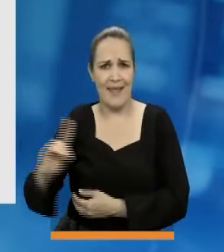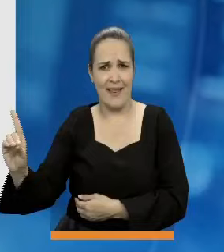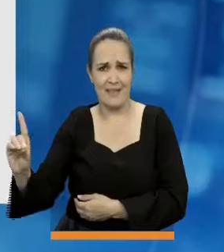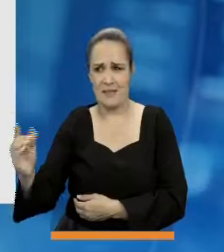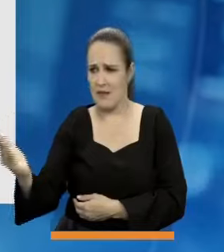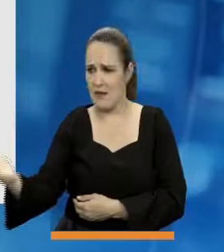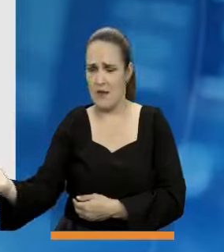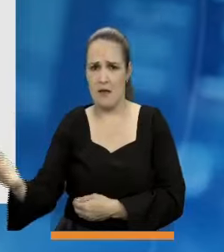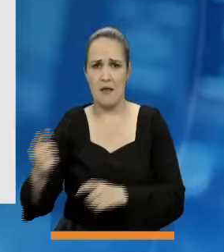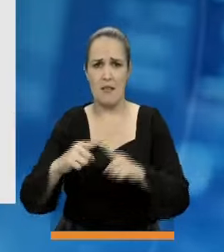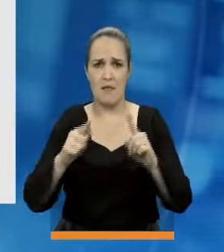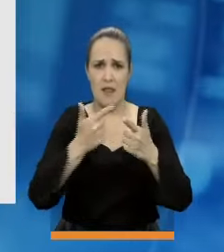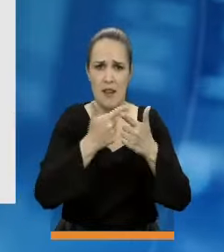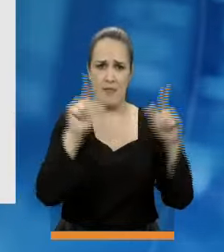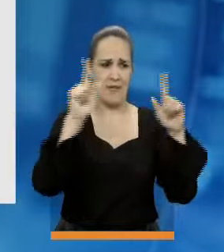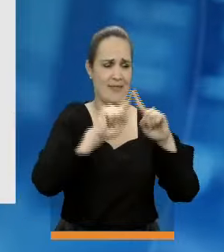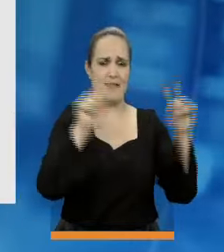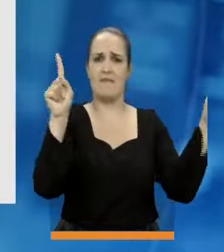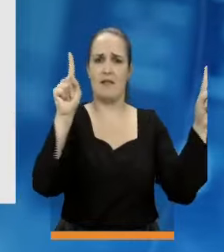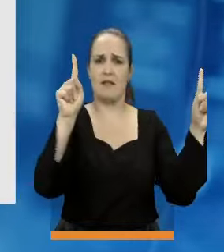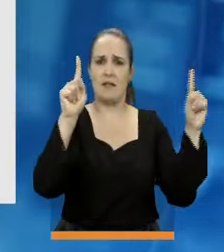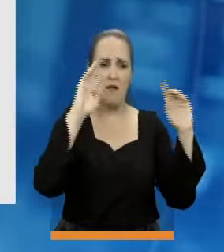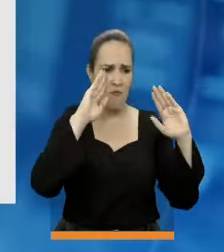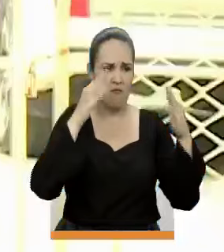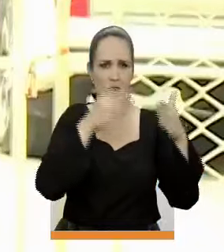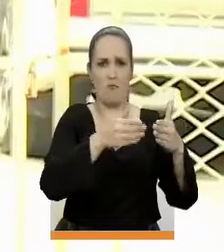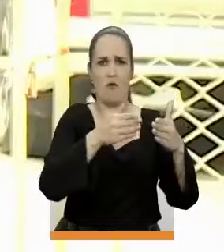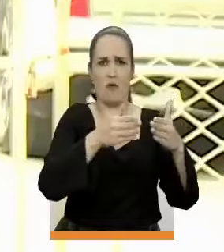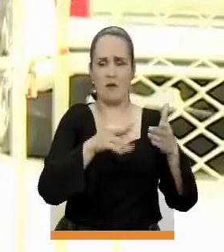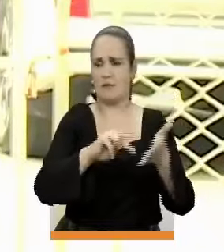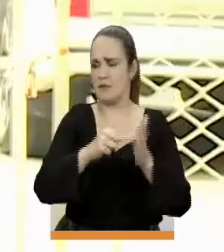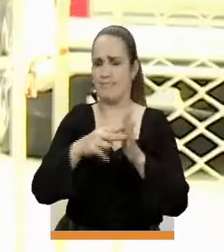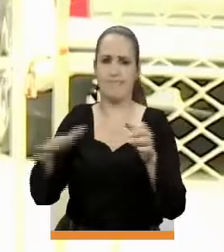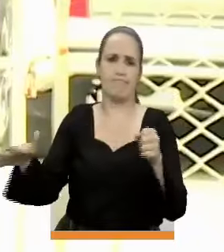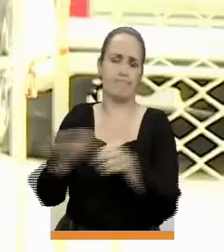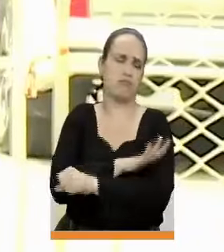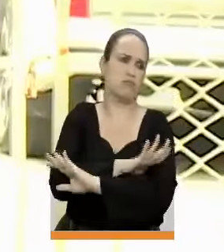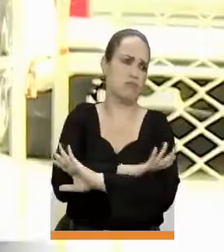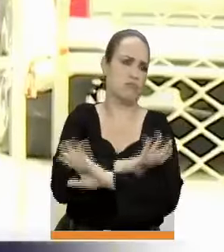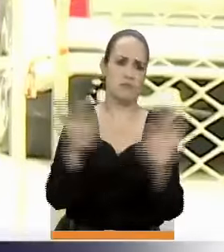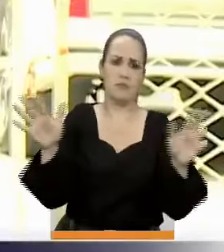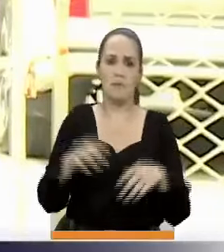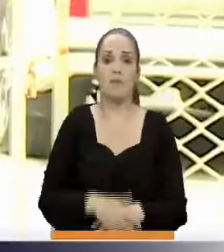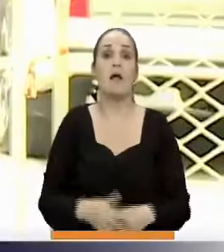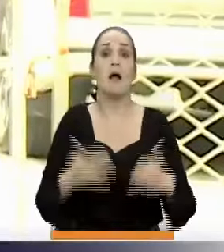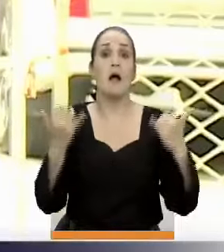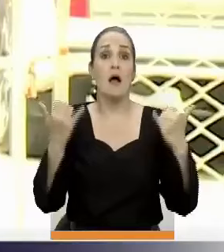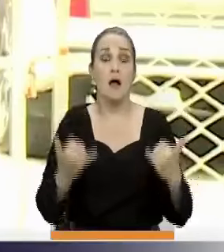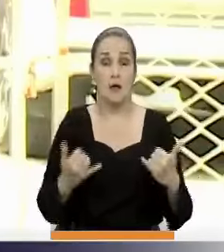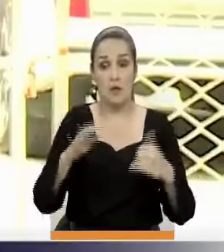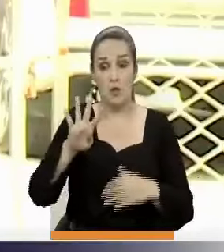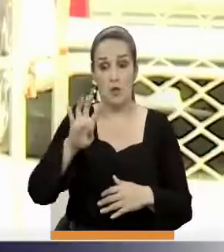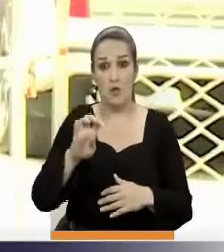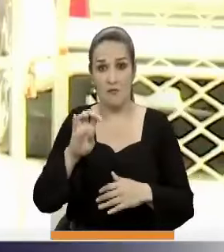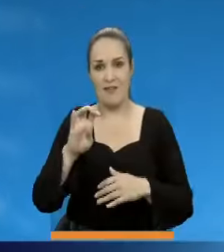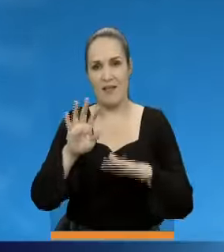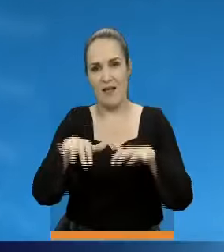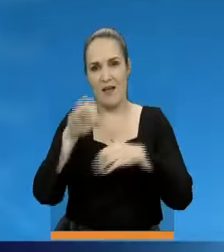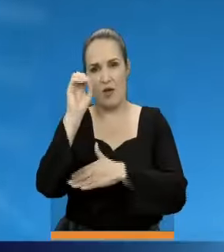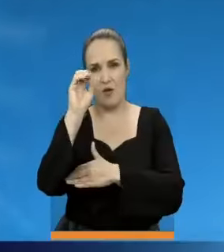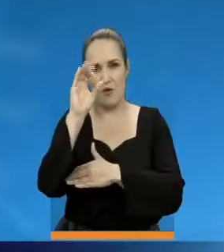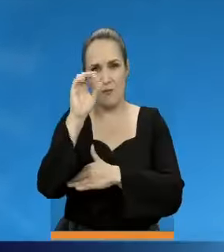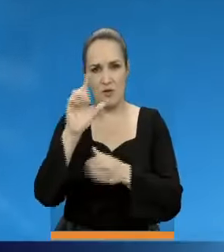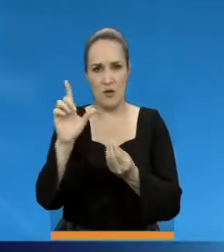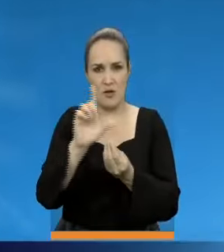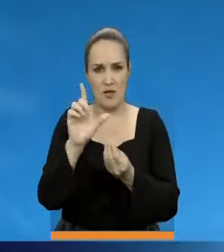supuesto que eso ya será ponerle la tapa a la olla. En medio de la tensión con la que se ha desarrollado la novena convención liberal, el presidente